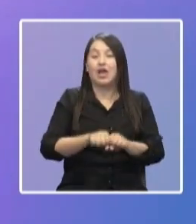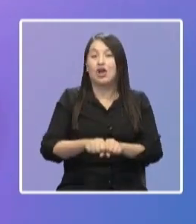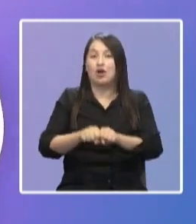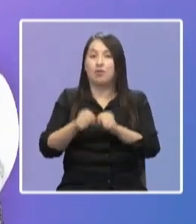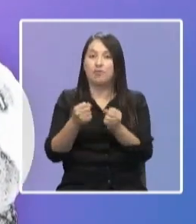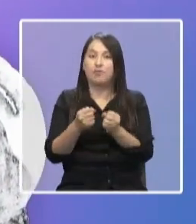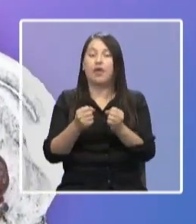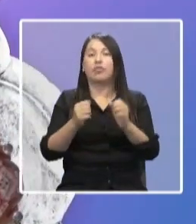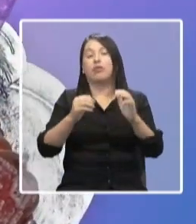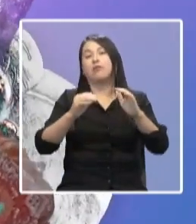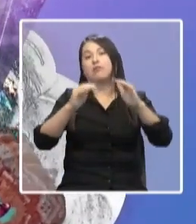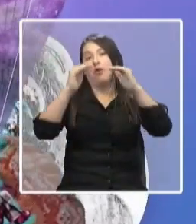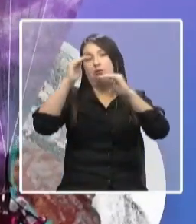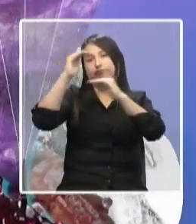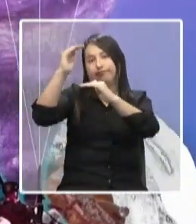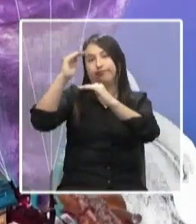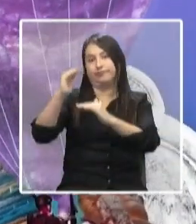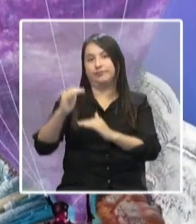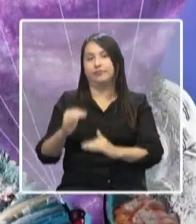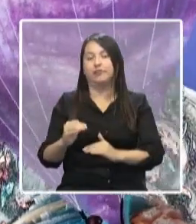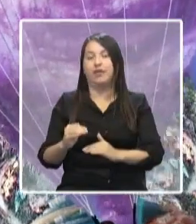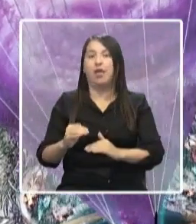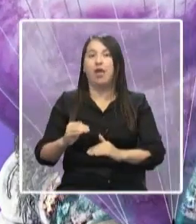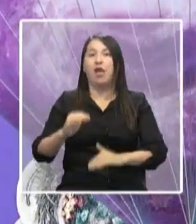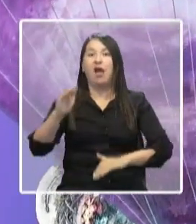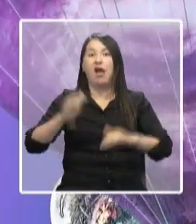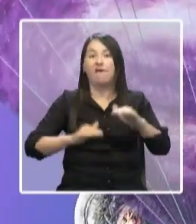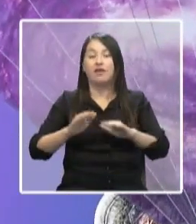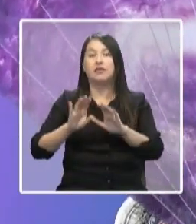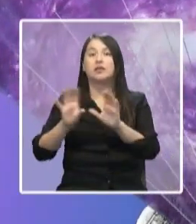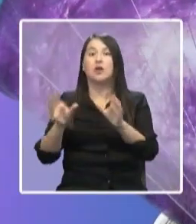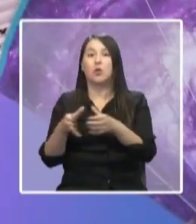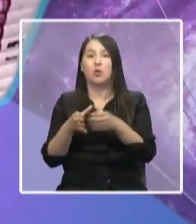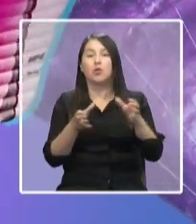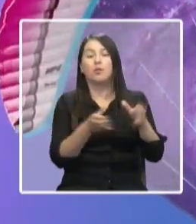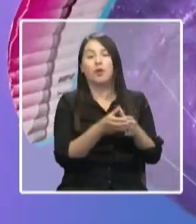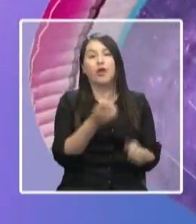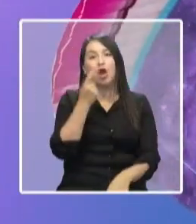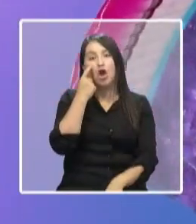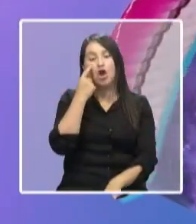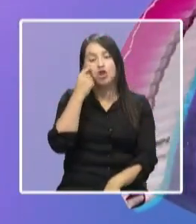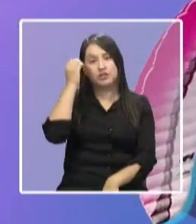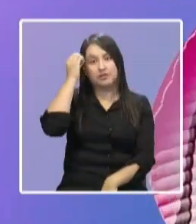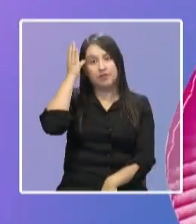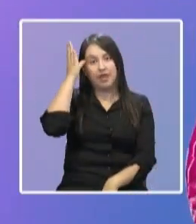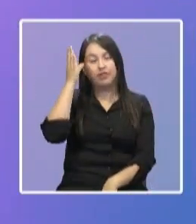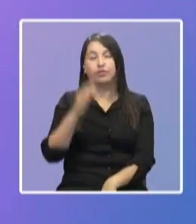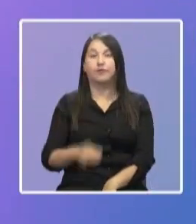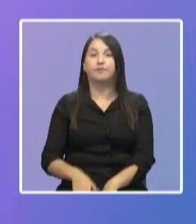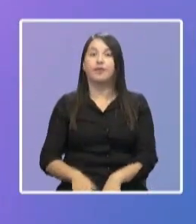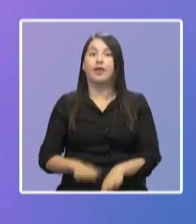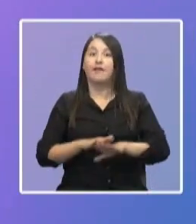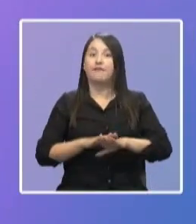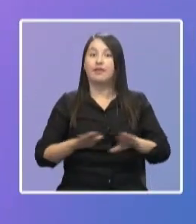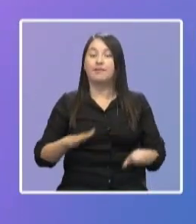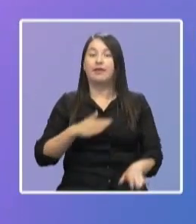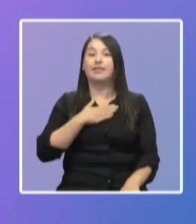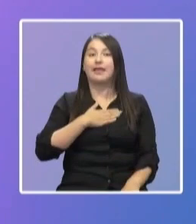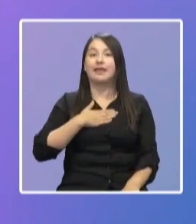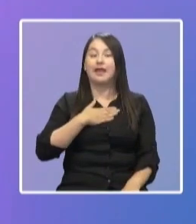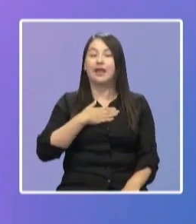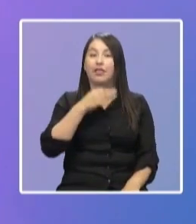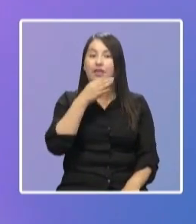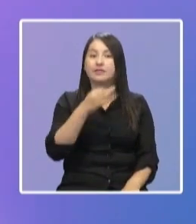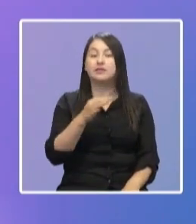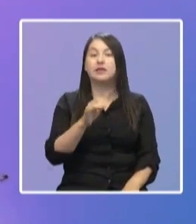jerarquías muchas veces entre tipos de conocimiento. Finalmente, quiero señalar una crítica